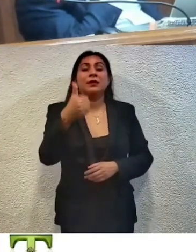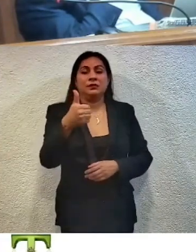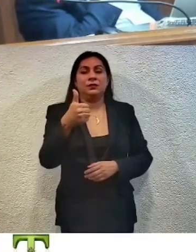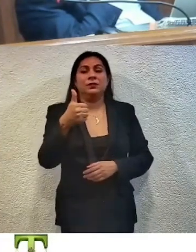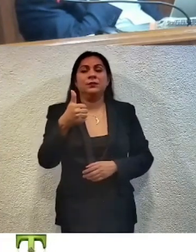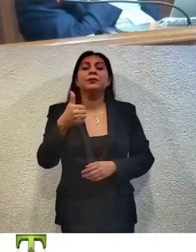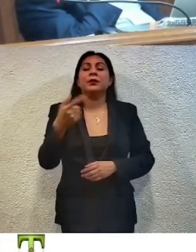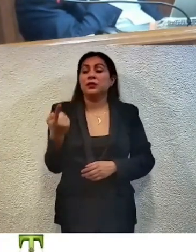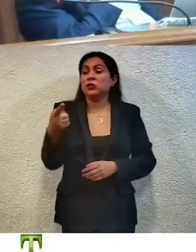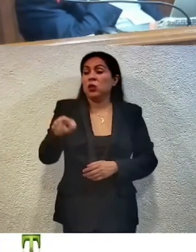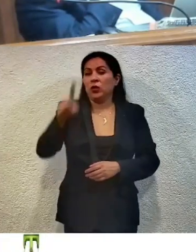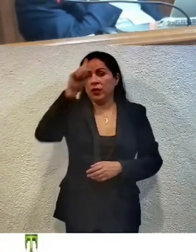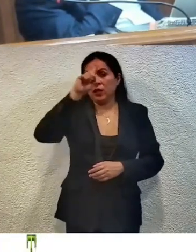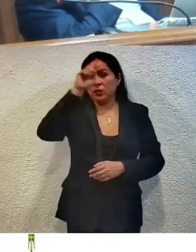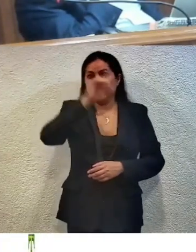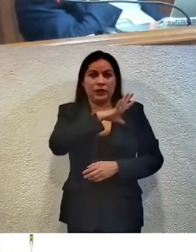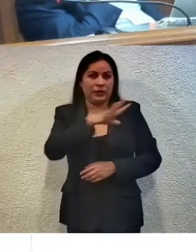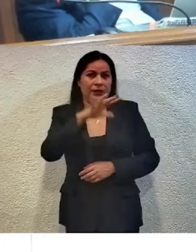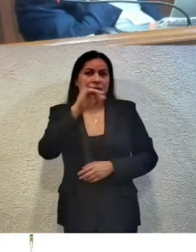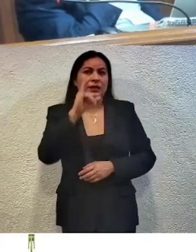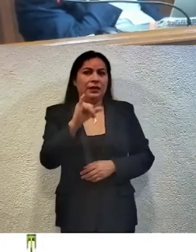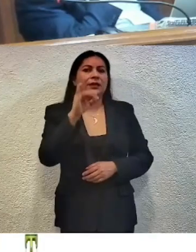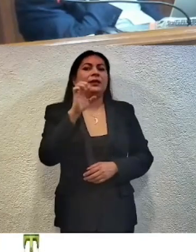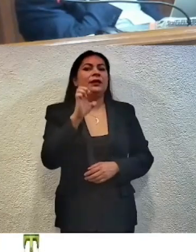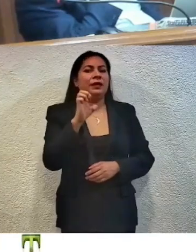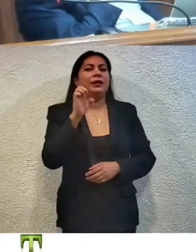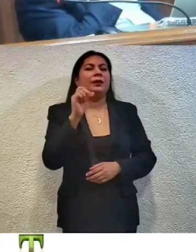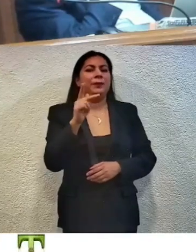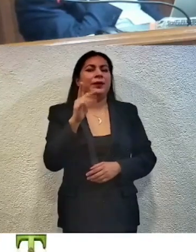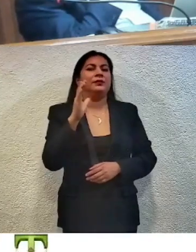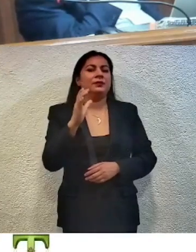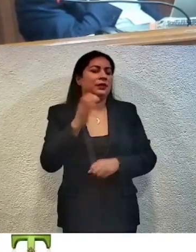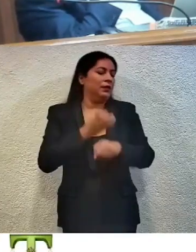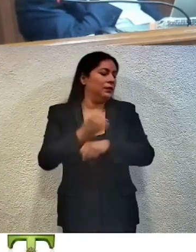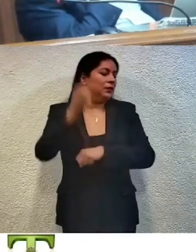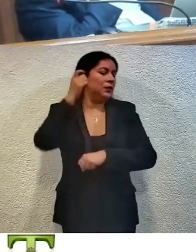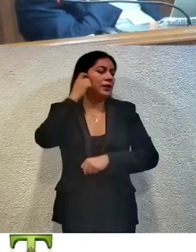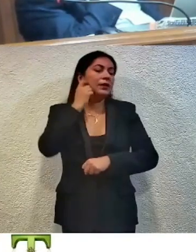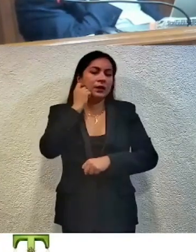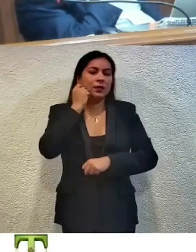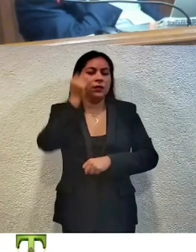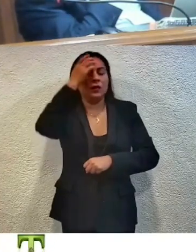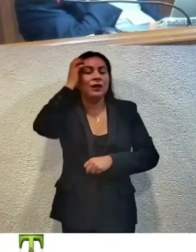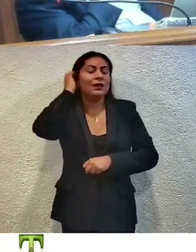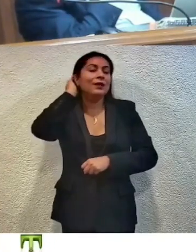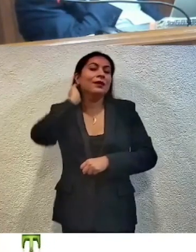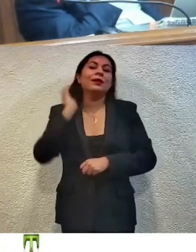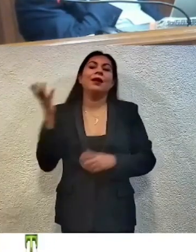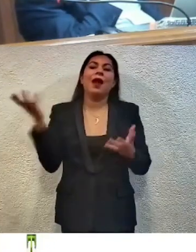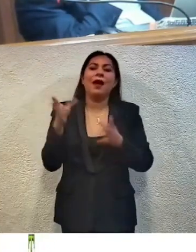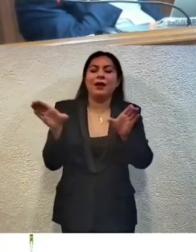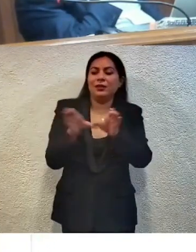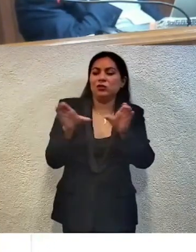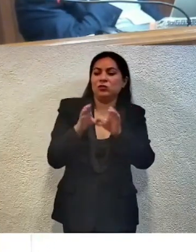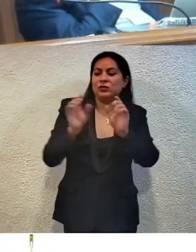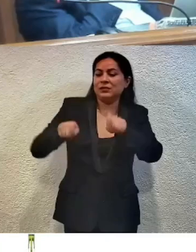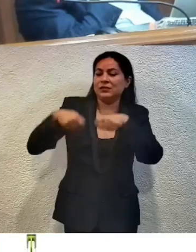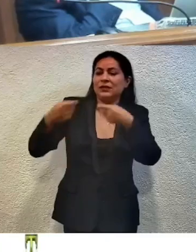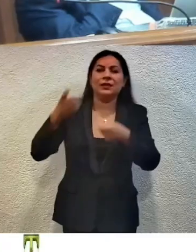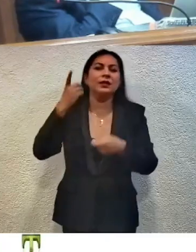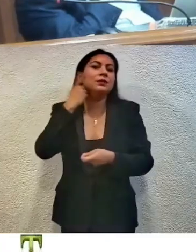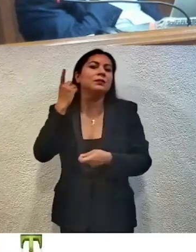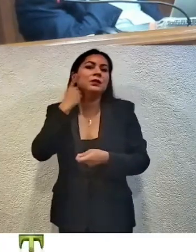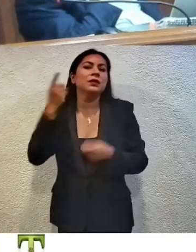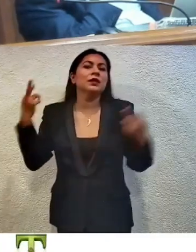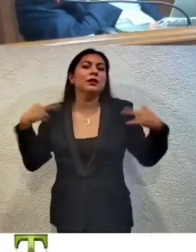se ordena al Consejo General del Instituto Electoral y de Participación Ciudadana del Estado de Guerrero expida las constancias de asignación de diputaciones